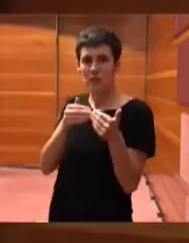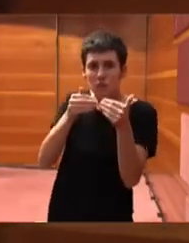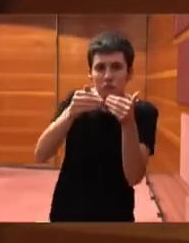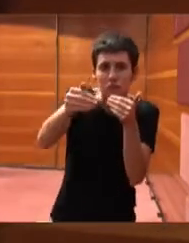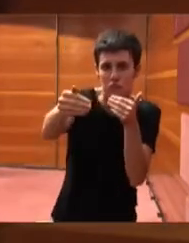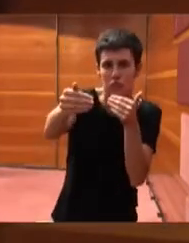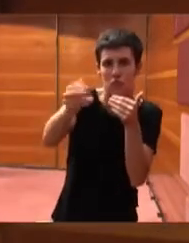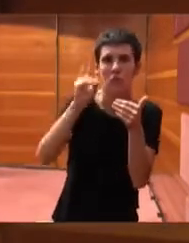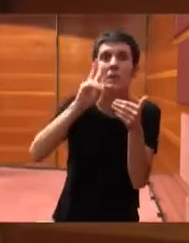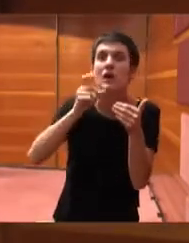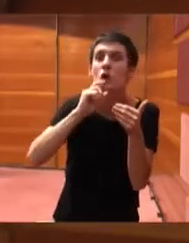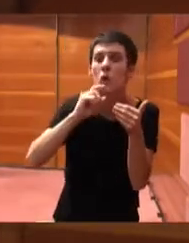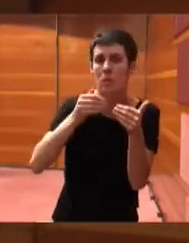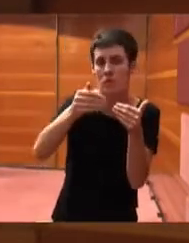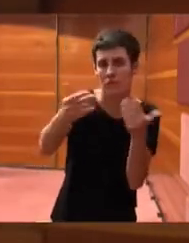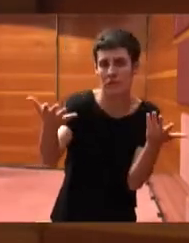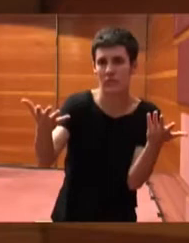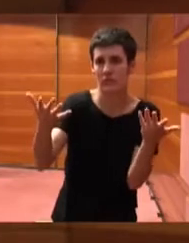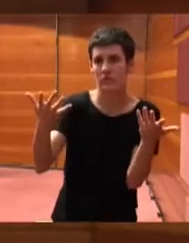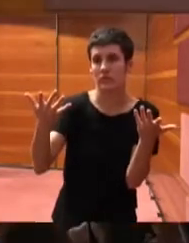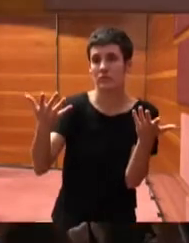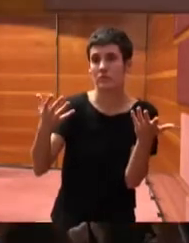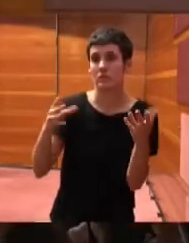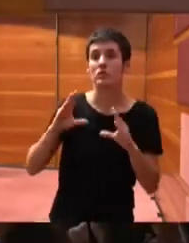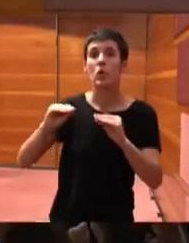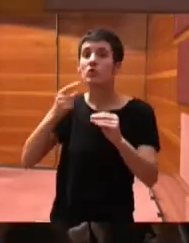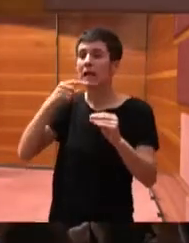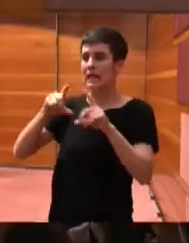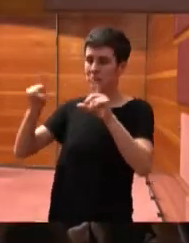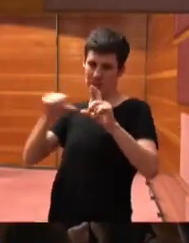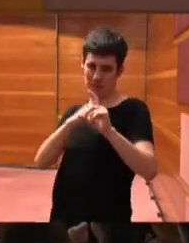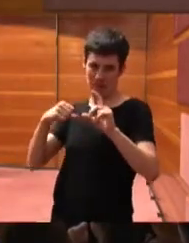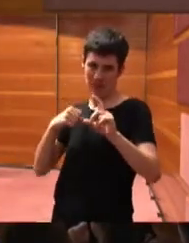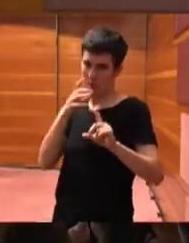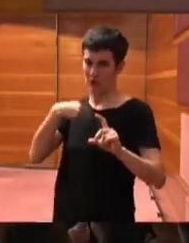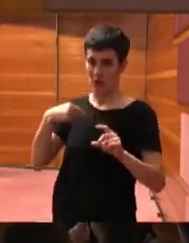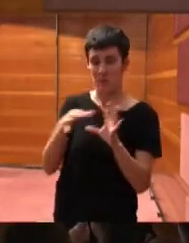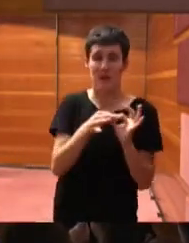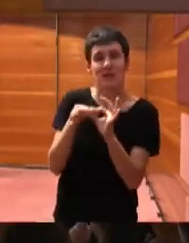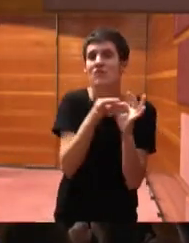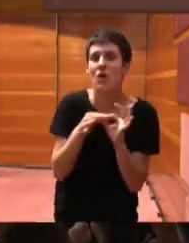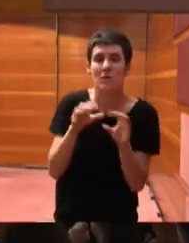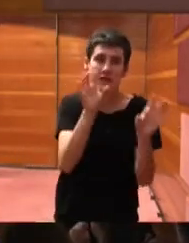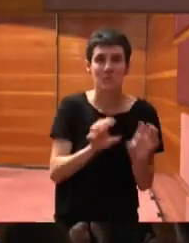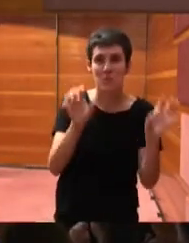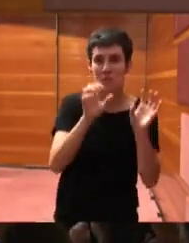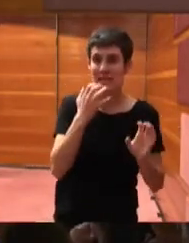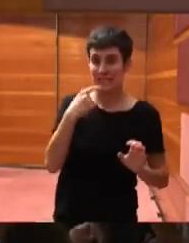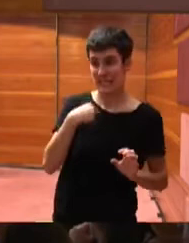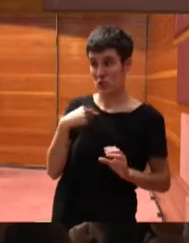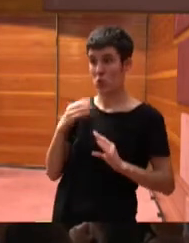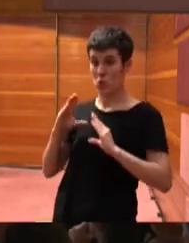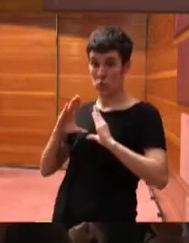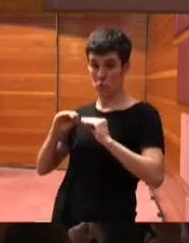Big Data para la toma de decisiones? La empresa privada. Porque yo, con mi plataforma de muebles, si hubiese aplicado el Big